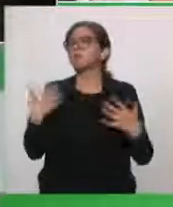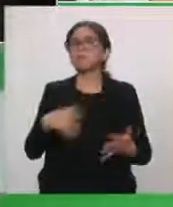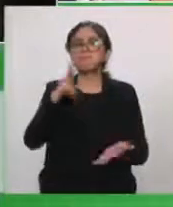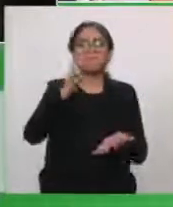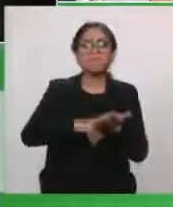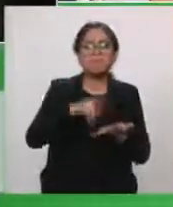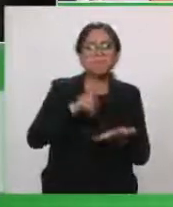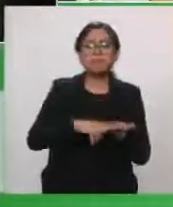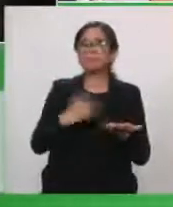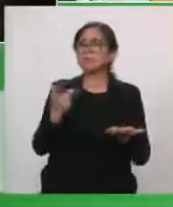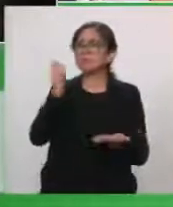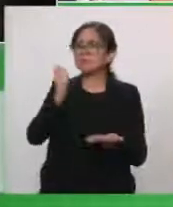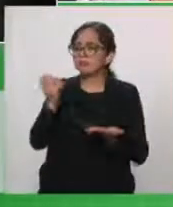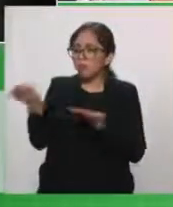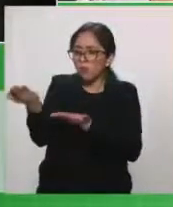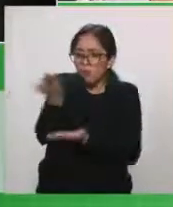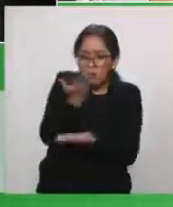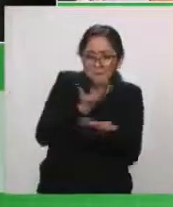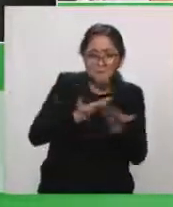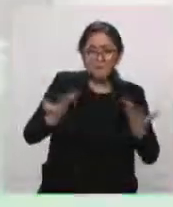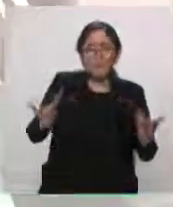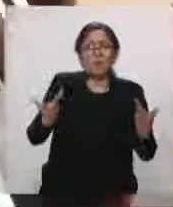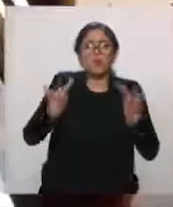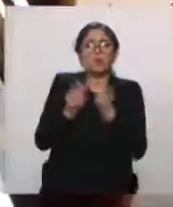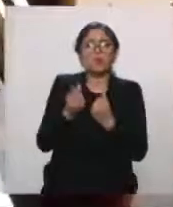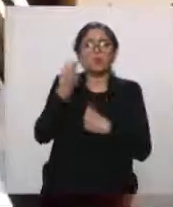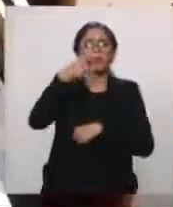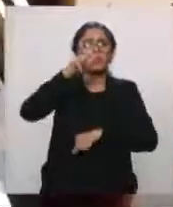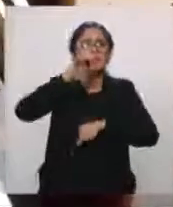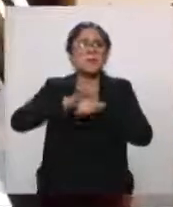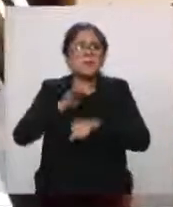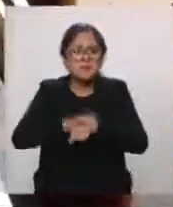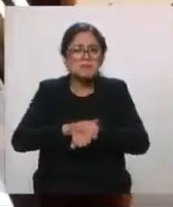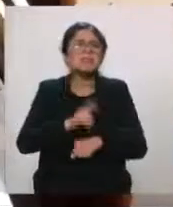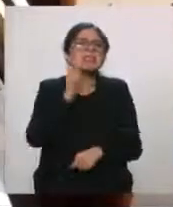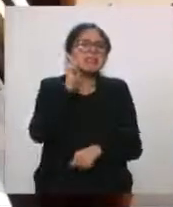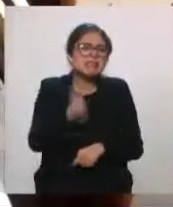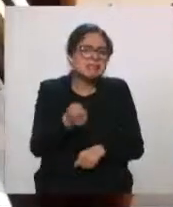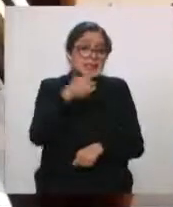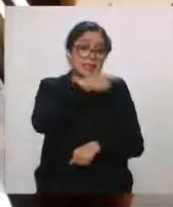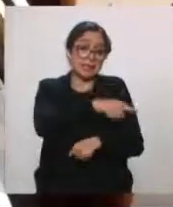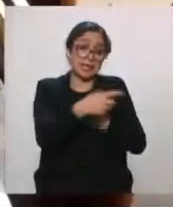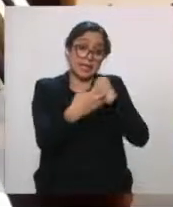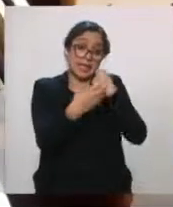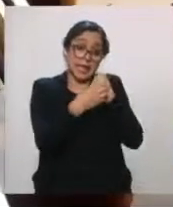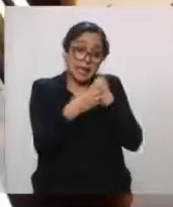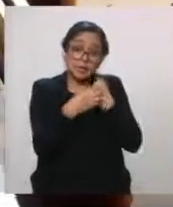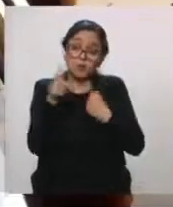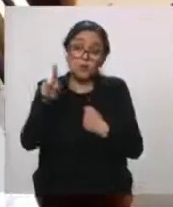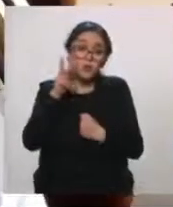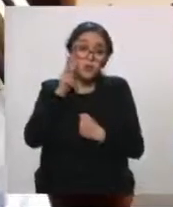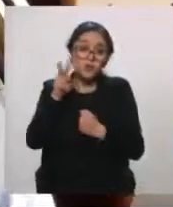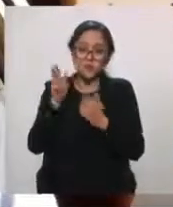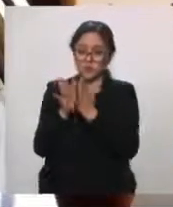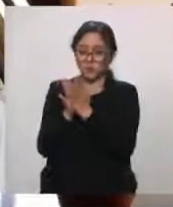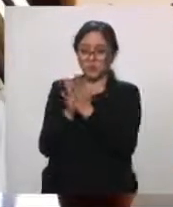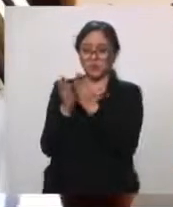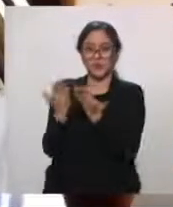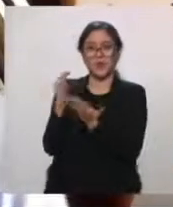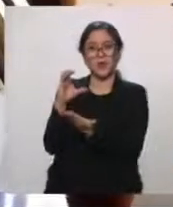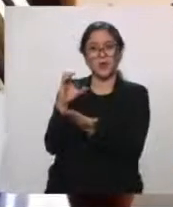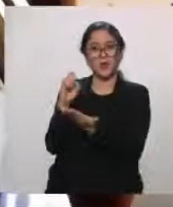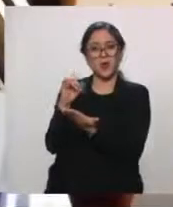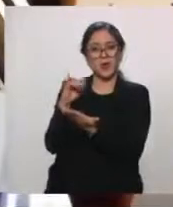un guisadito con sus amigos, que era un caldo, se conservan dibujos en los códices,